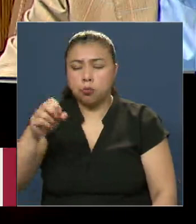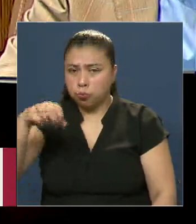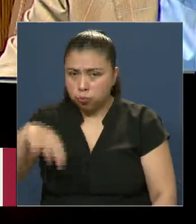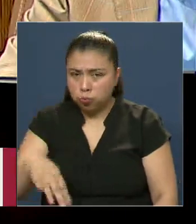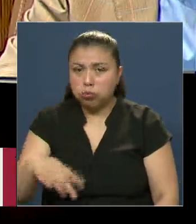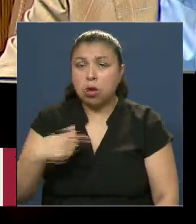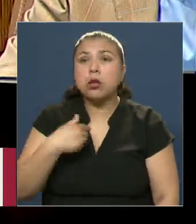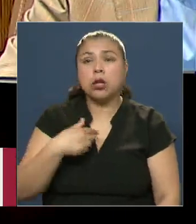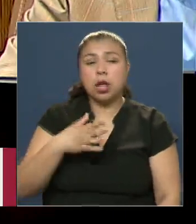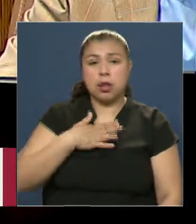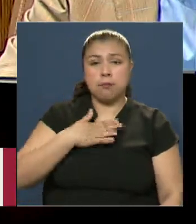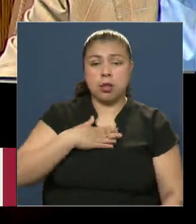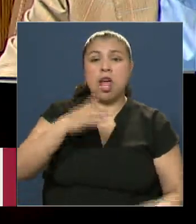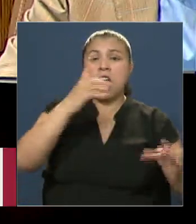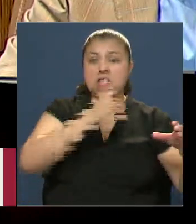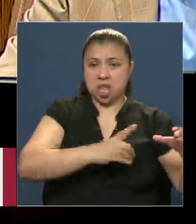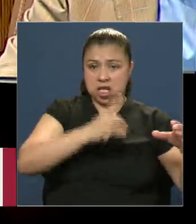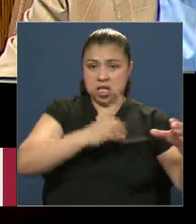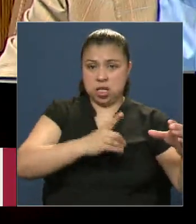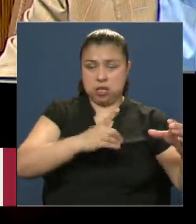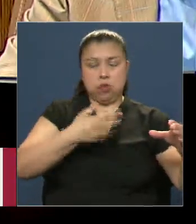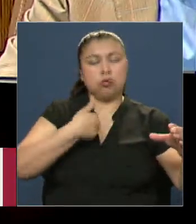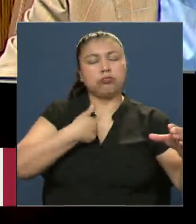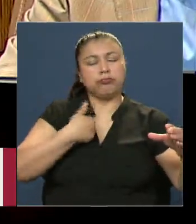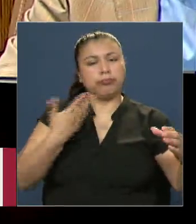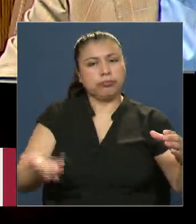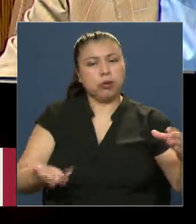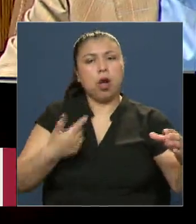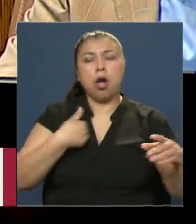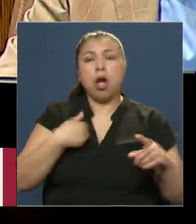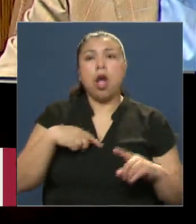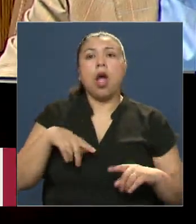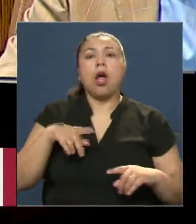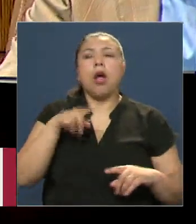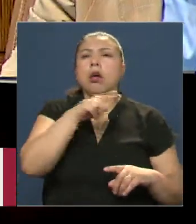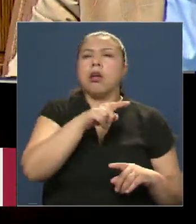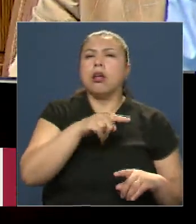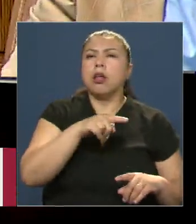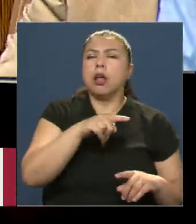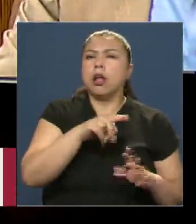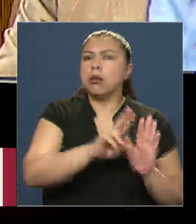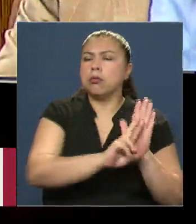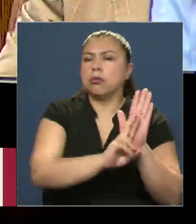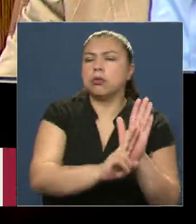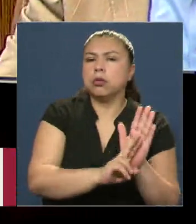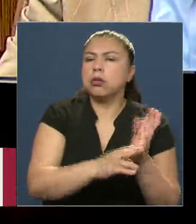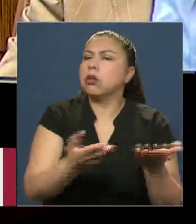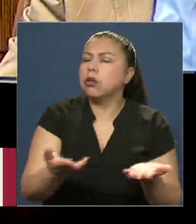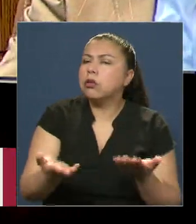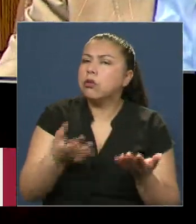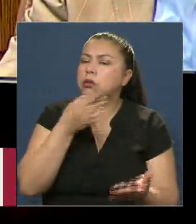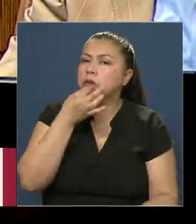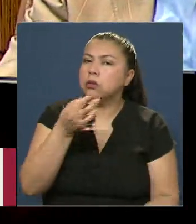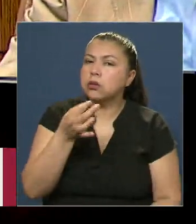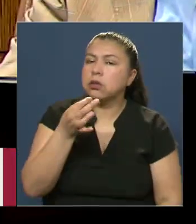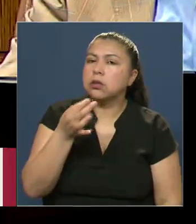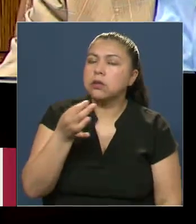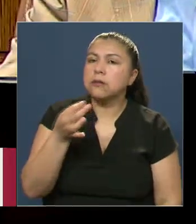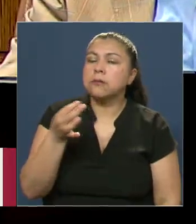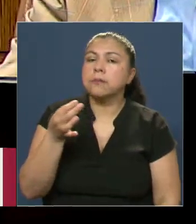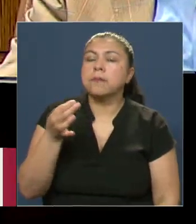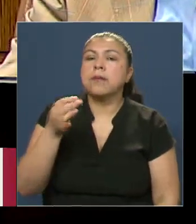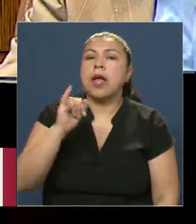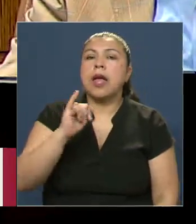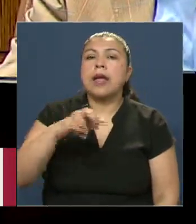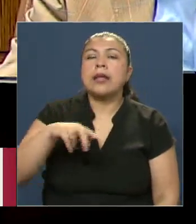y por lo tanto yo debiese ser, o él es mi representado. donde se manifiesta Interpol la preocupación,